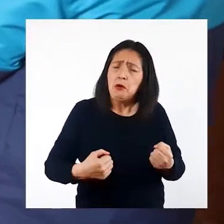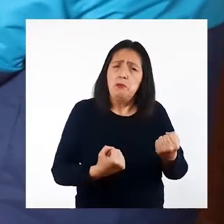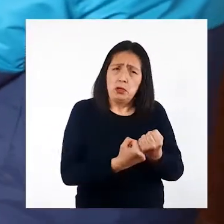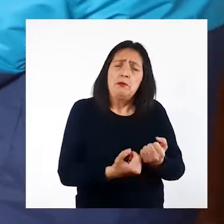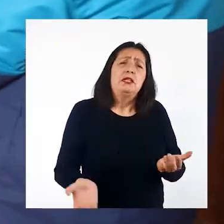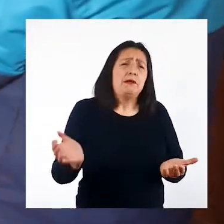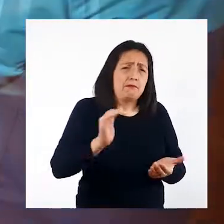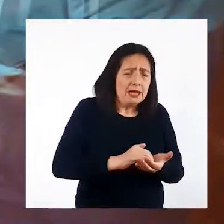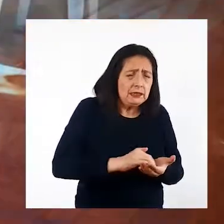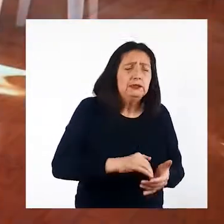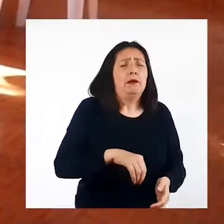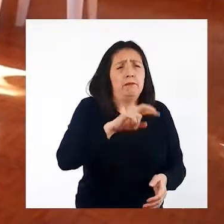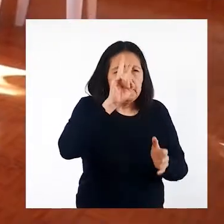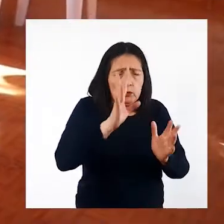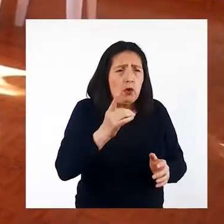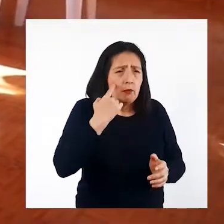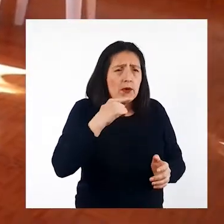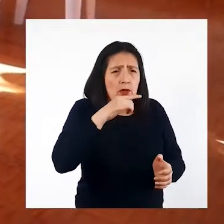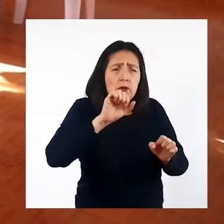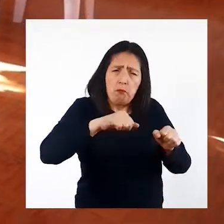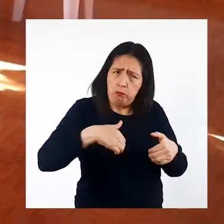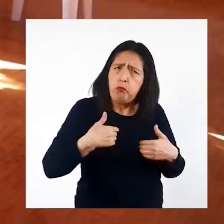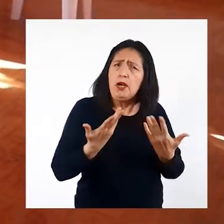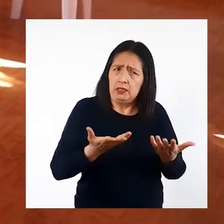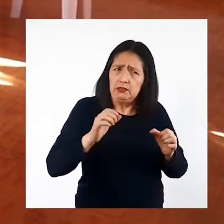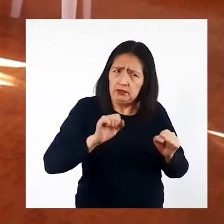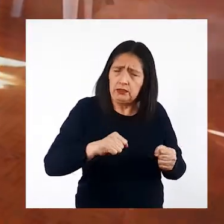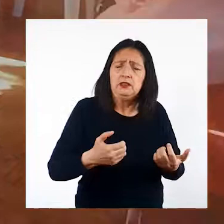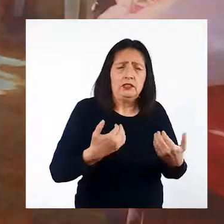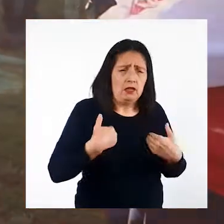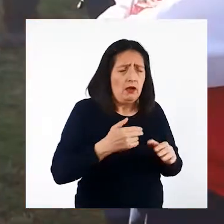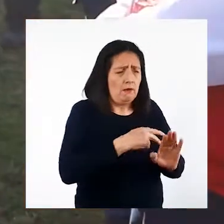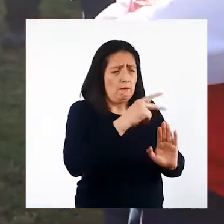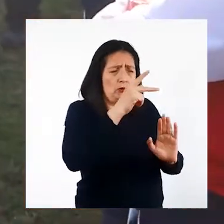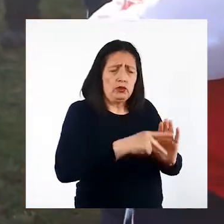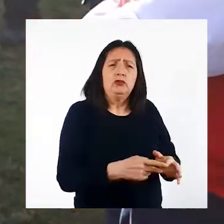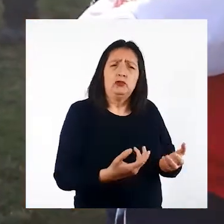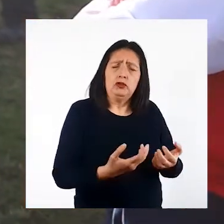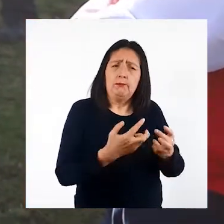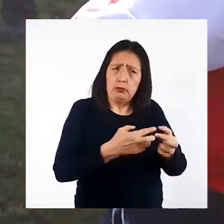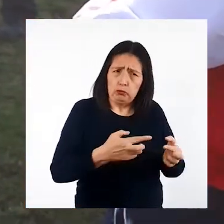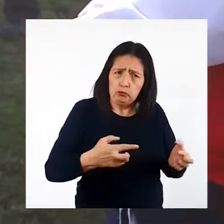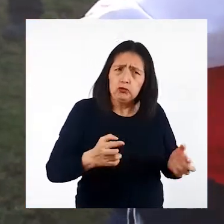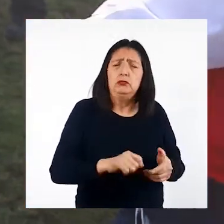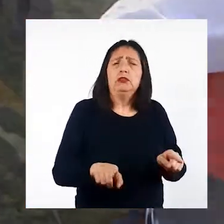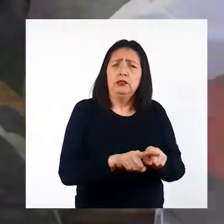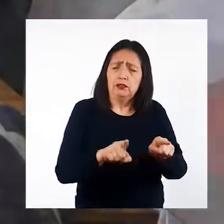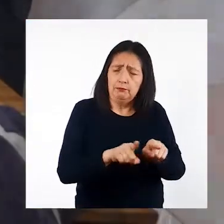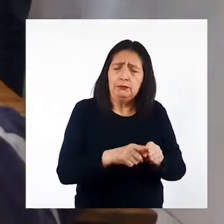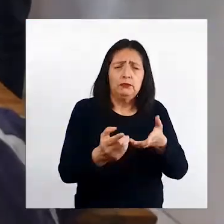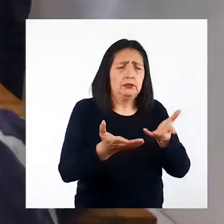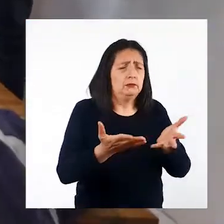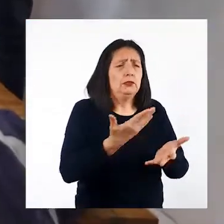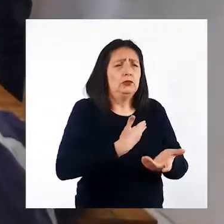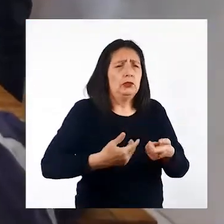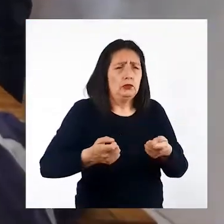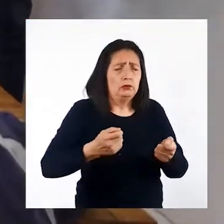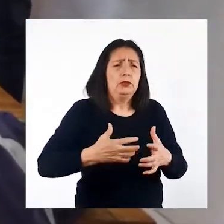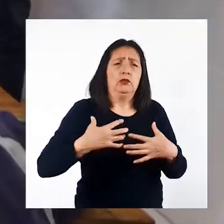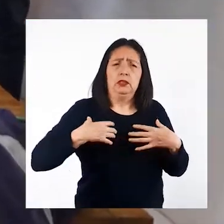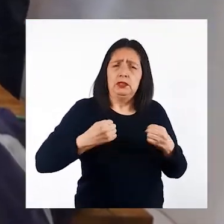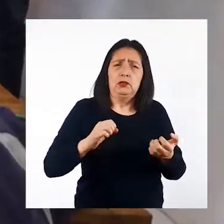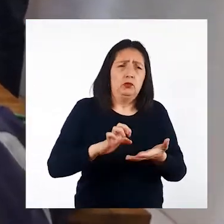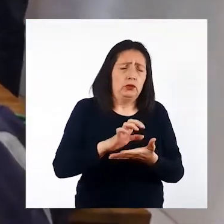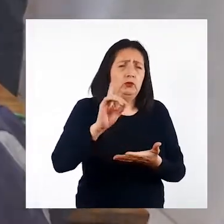servir para que más peruanos y peruanas puedan acceder a proyectos productivos y puedan acceder a los servicios del Estado en